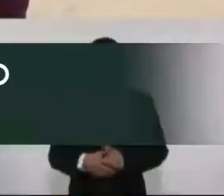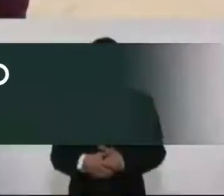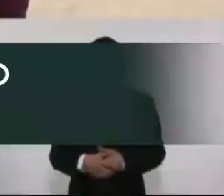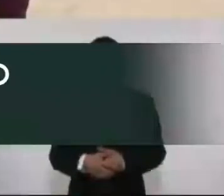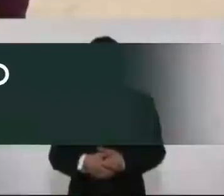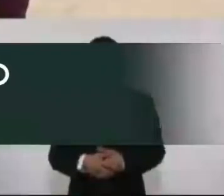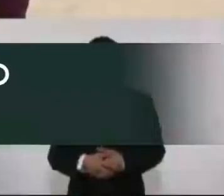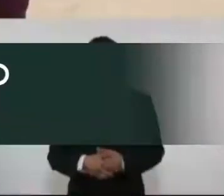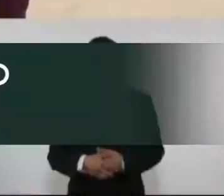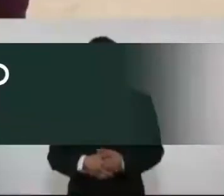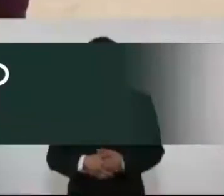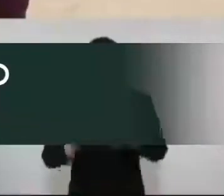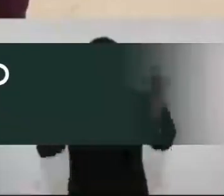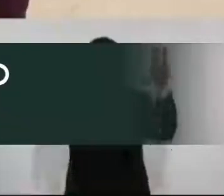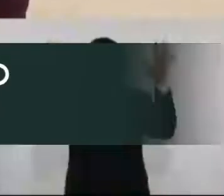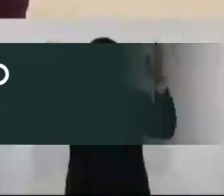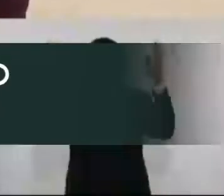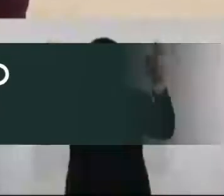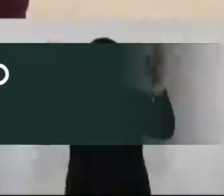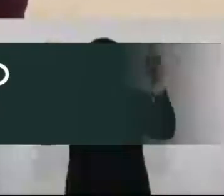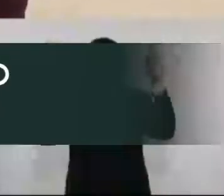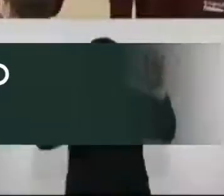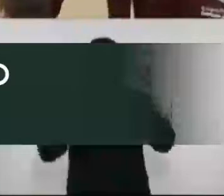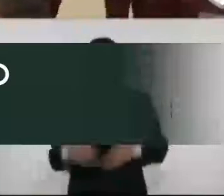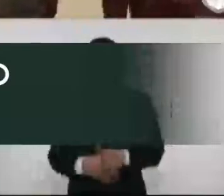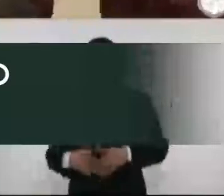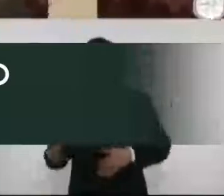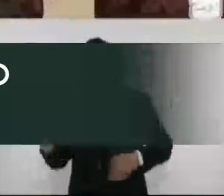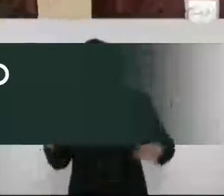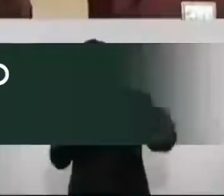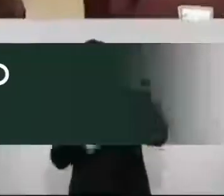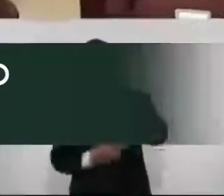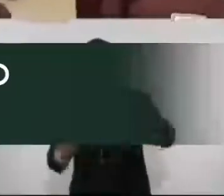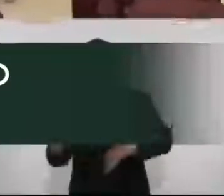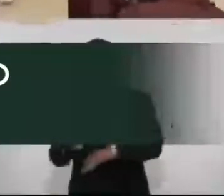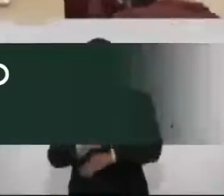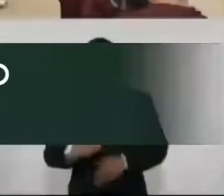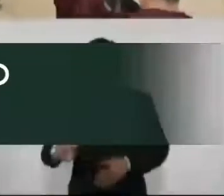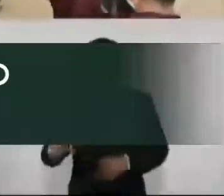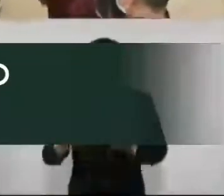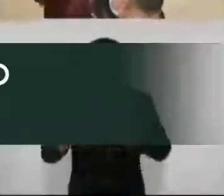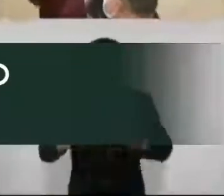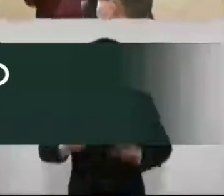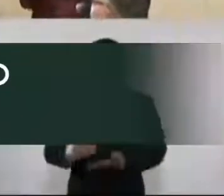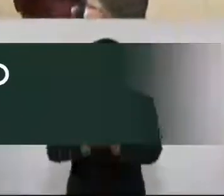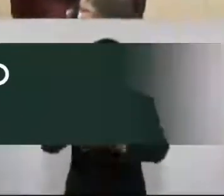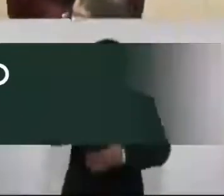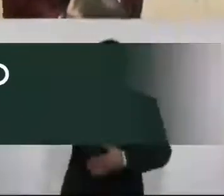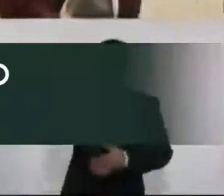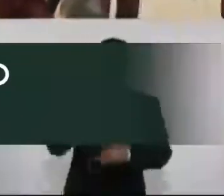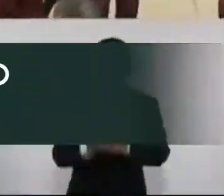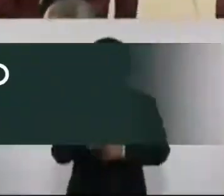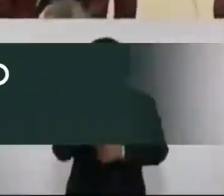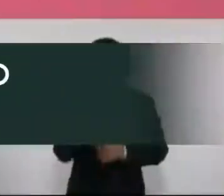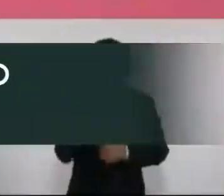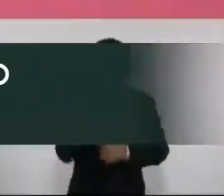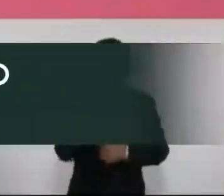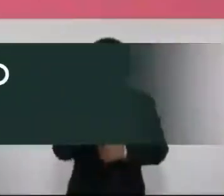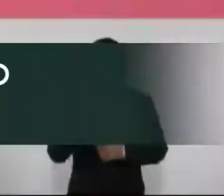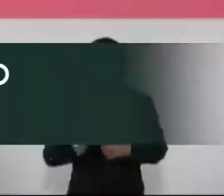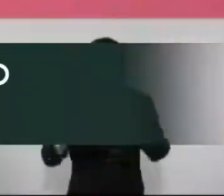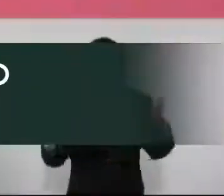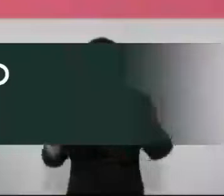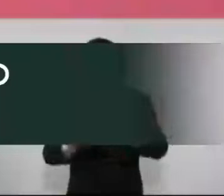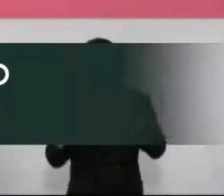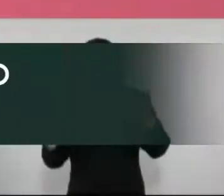del programa Ponte Pila, se impulsa los domingos para correr, caminar, andar en bici y patinar, los sábados de baile, sábados de tequio y